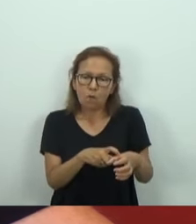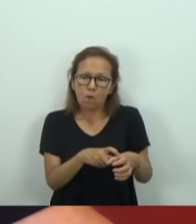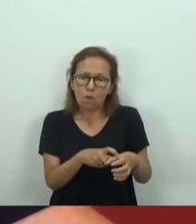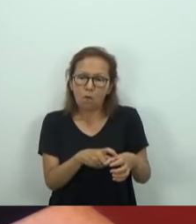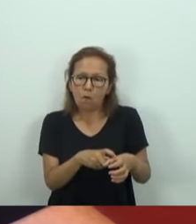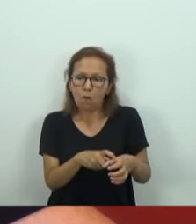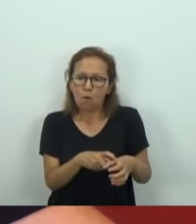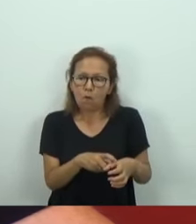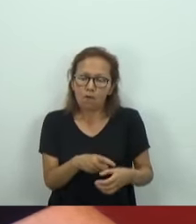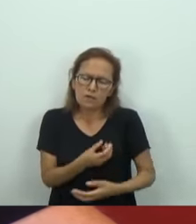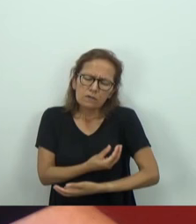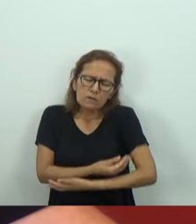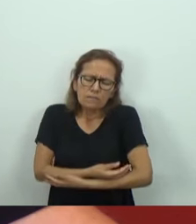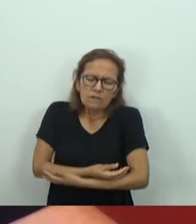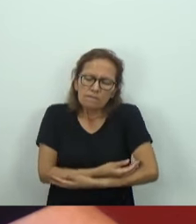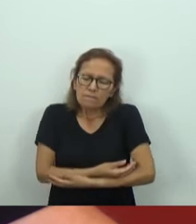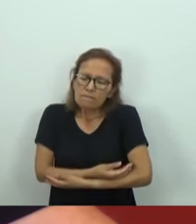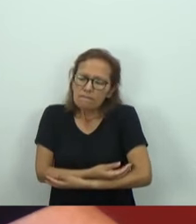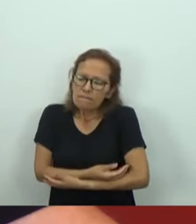con el grupo de sangre del bebé.